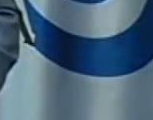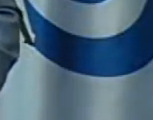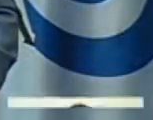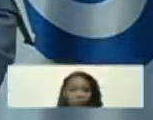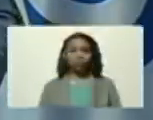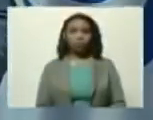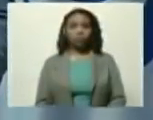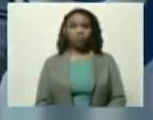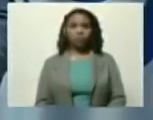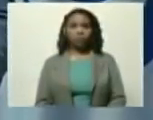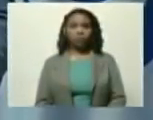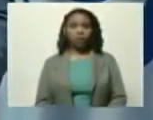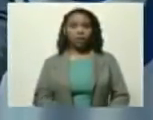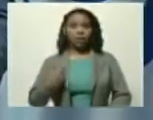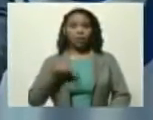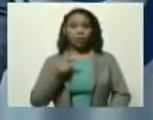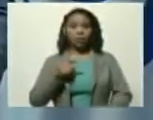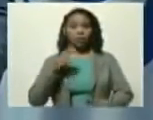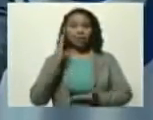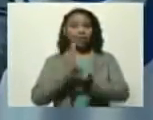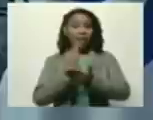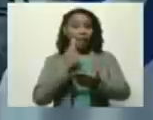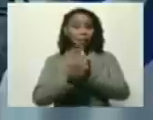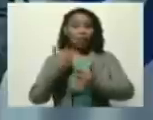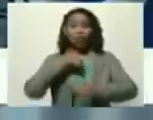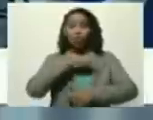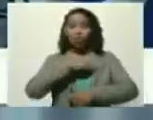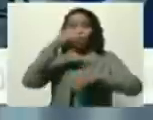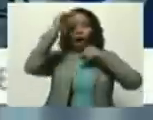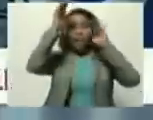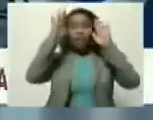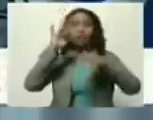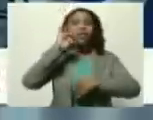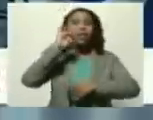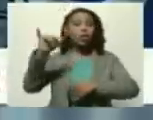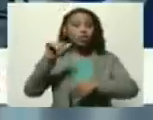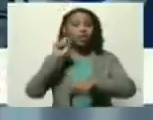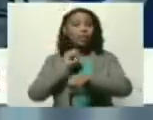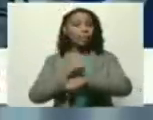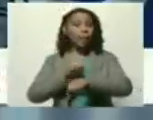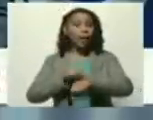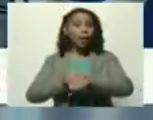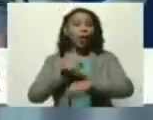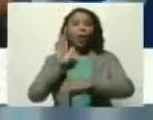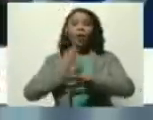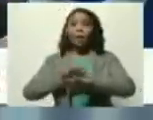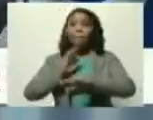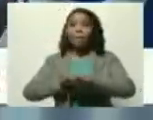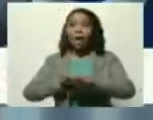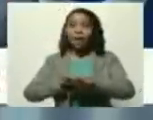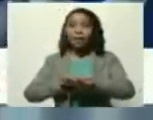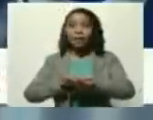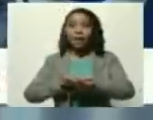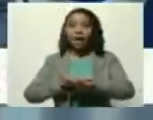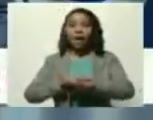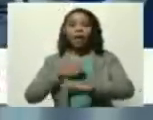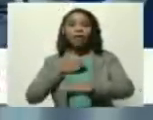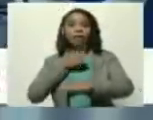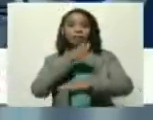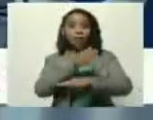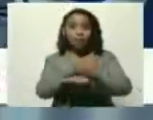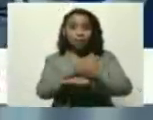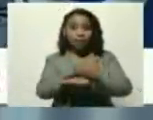tener siempre atento la denuncia temprana en el momento que ocurra, dirigirse